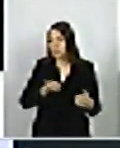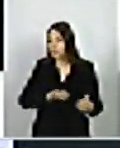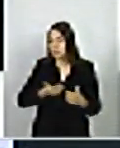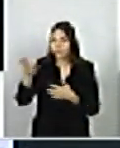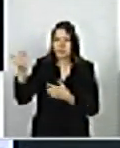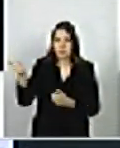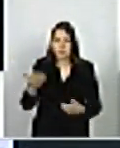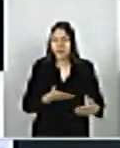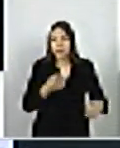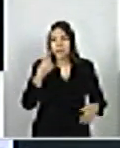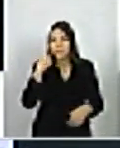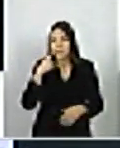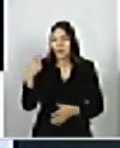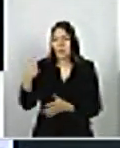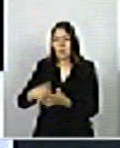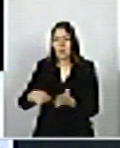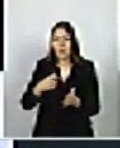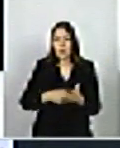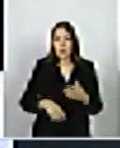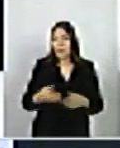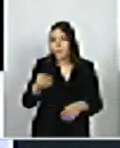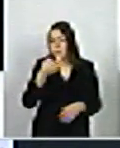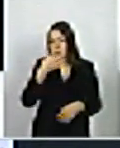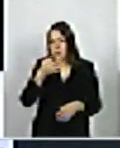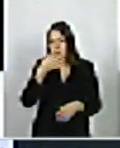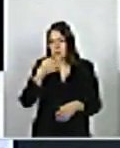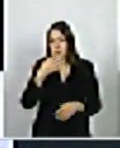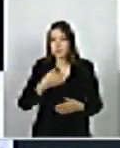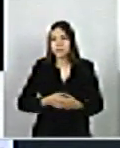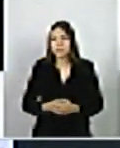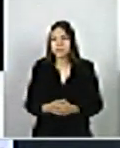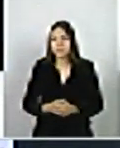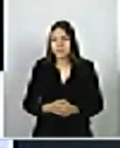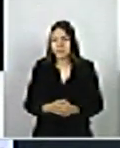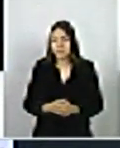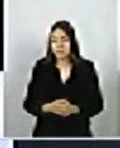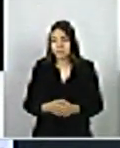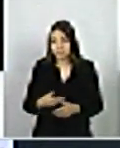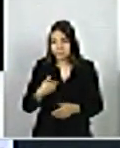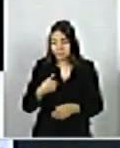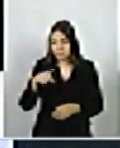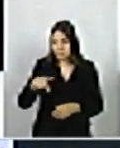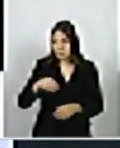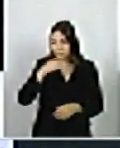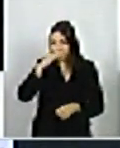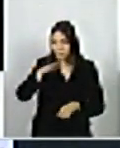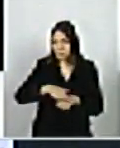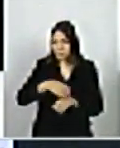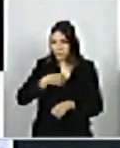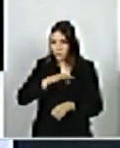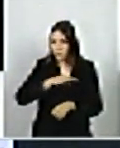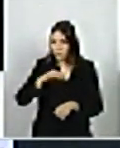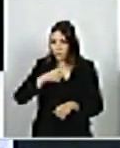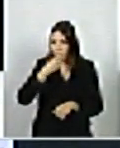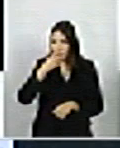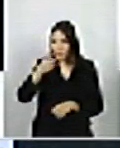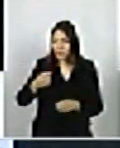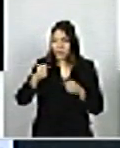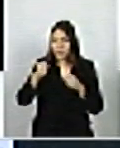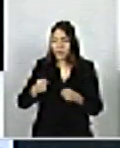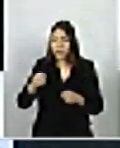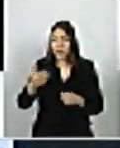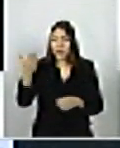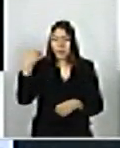de integración de la compra de medicinas. Yo puedo asegurar aquí, no tuve el problema directamente en mis